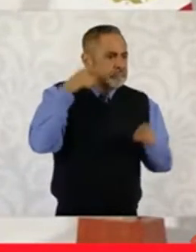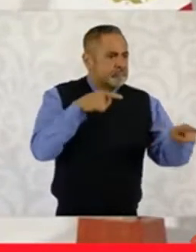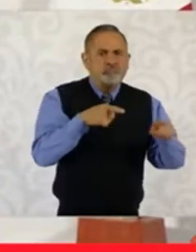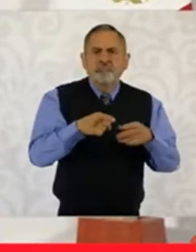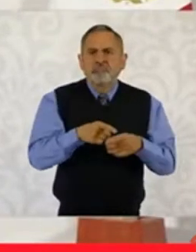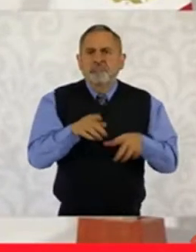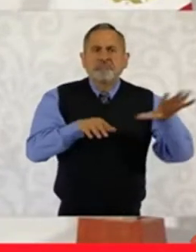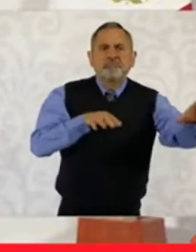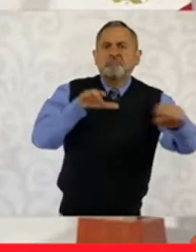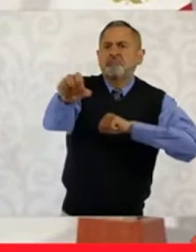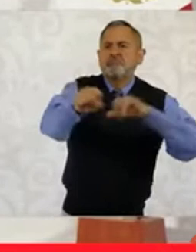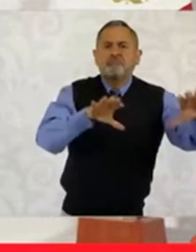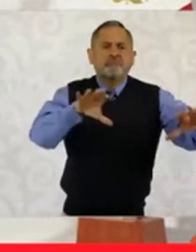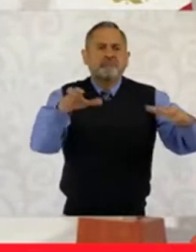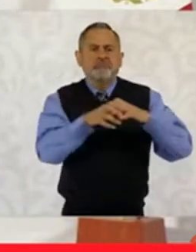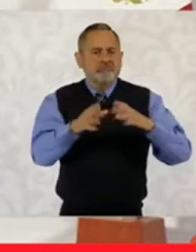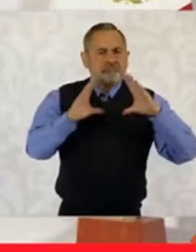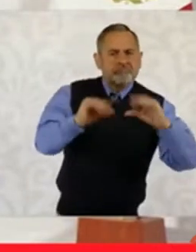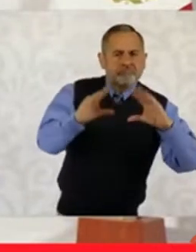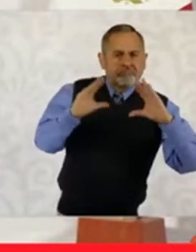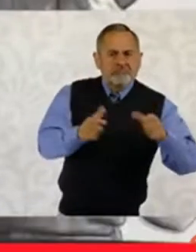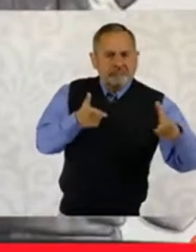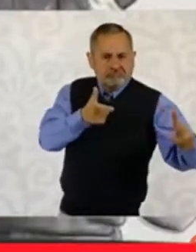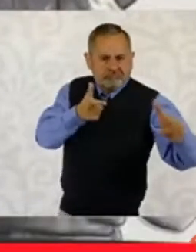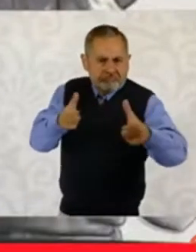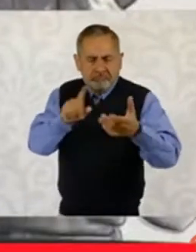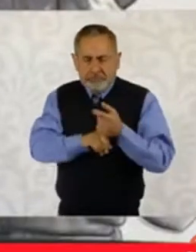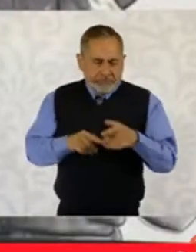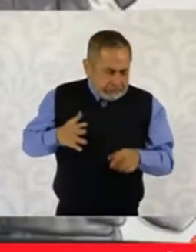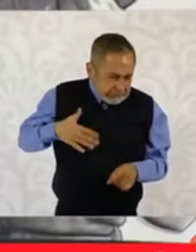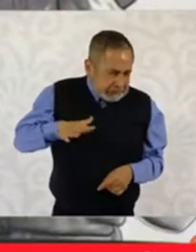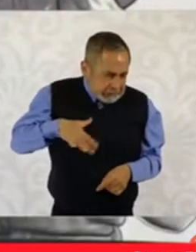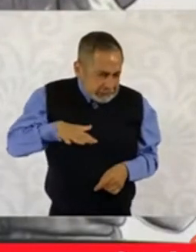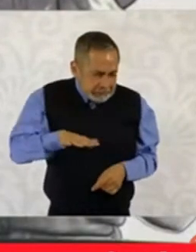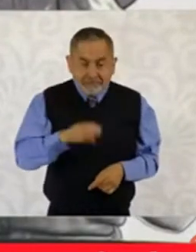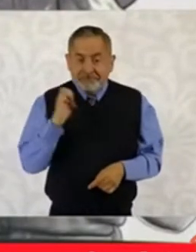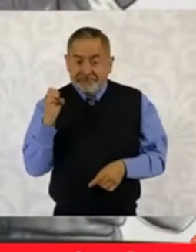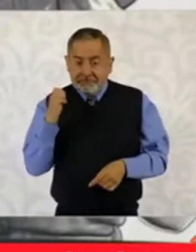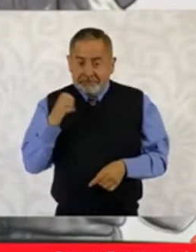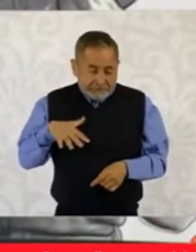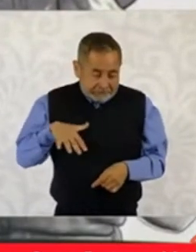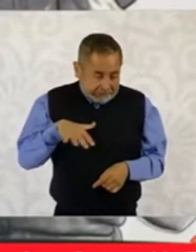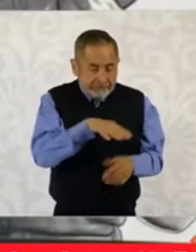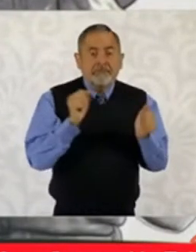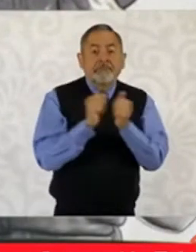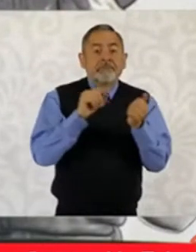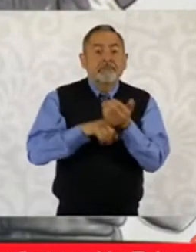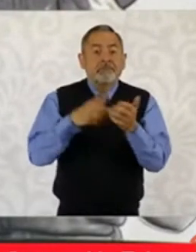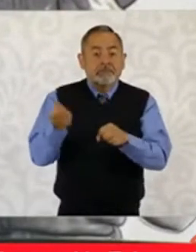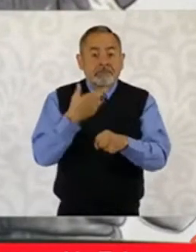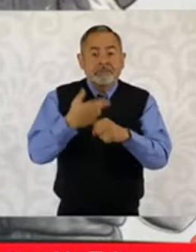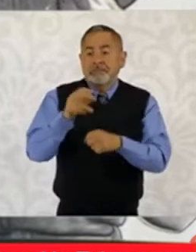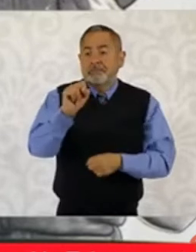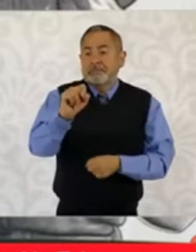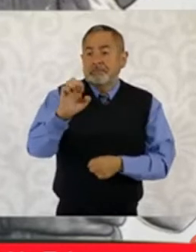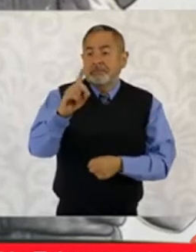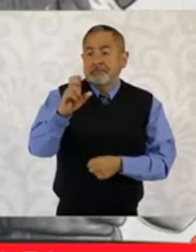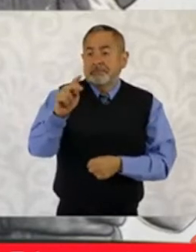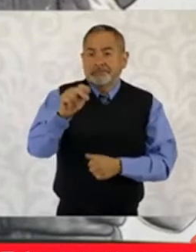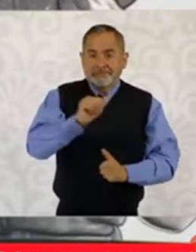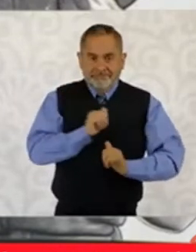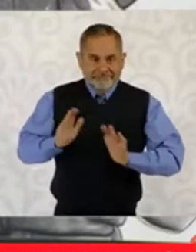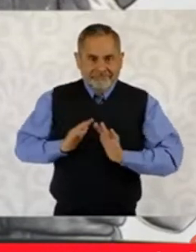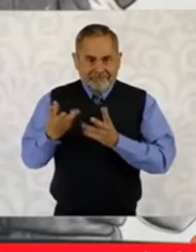reclutamiento. En algún momento en enero de este año se hizo una operación también con la Secretaría de la Defensa Nacional, donde se pusieron